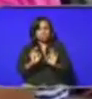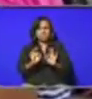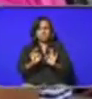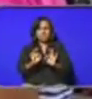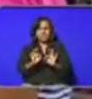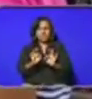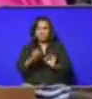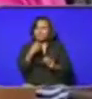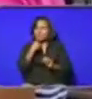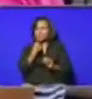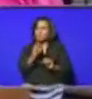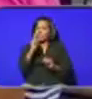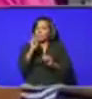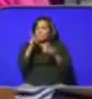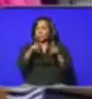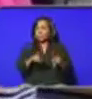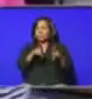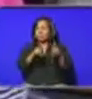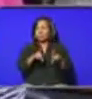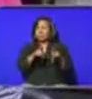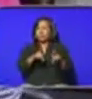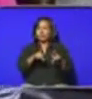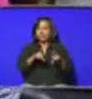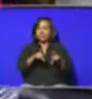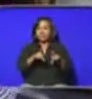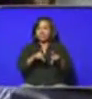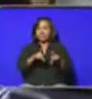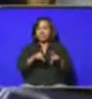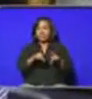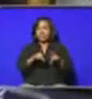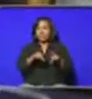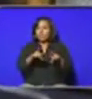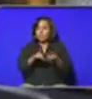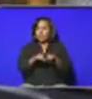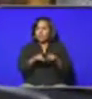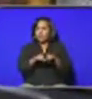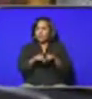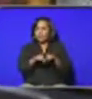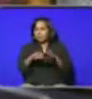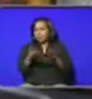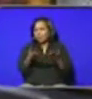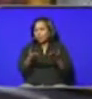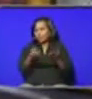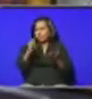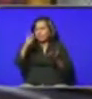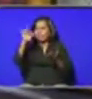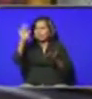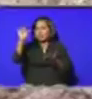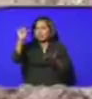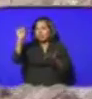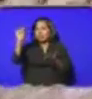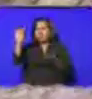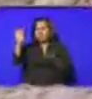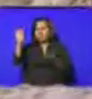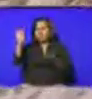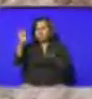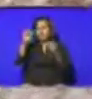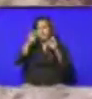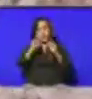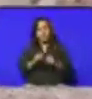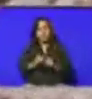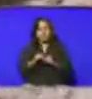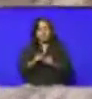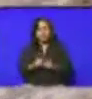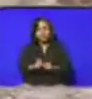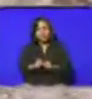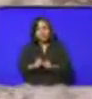las personas también en competencias blandas, en hospitalidad. El ICSE te va a ofrecer también que